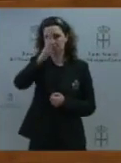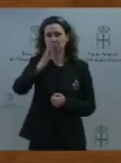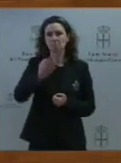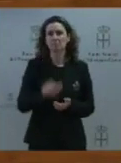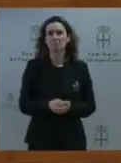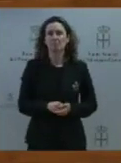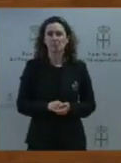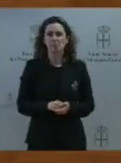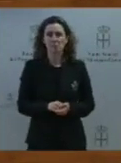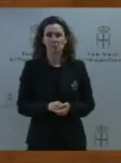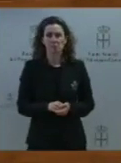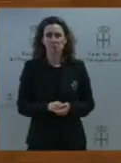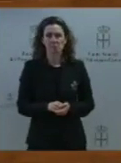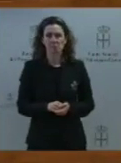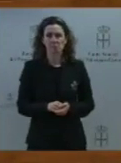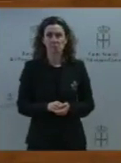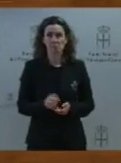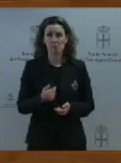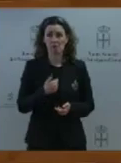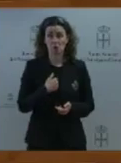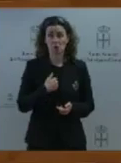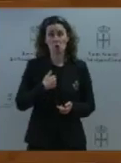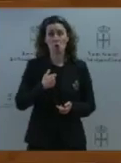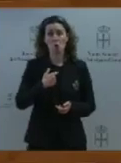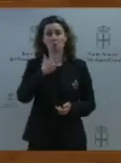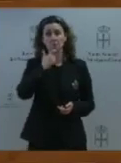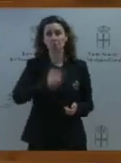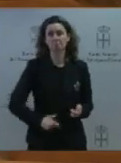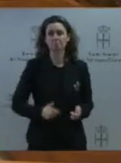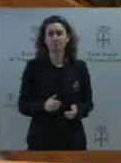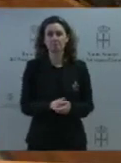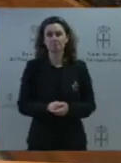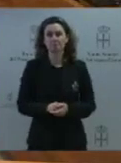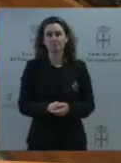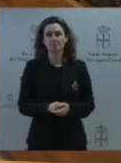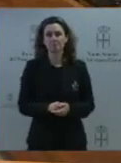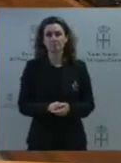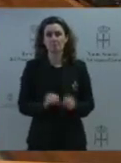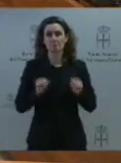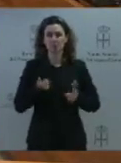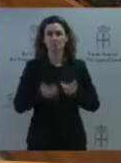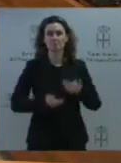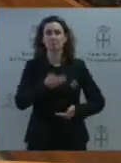esta humilde diputada al sector pesquero no ha hecho nada más que empezar nada más Gracias